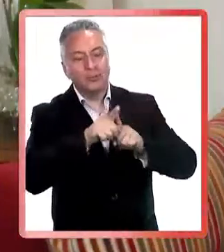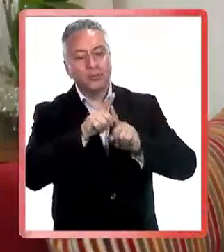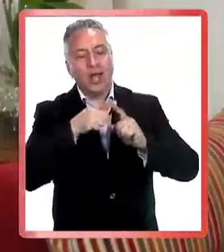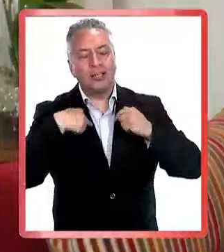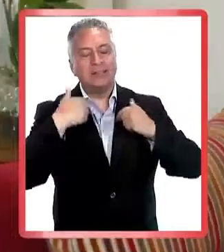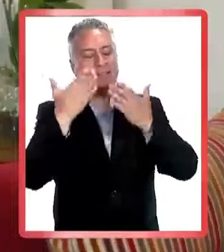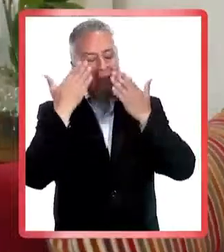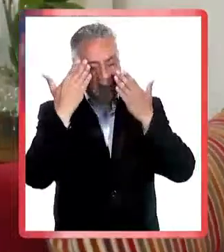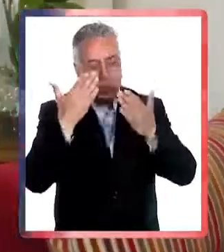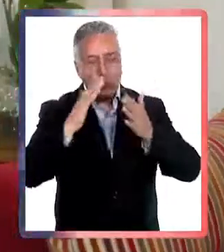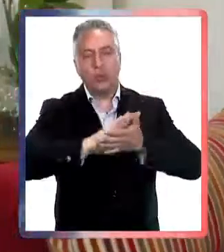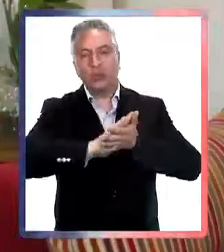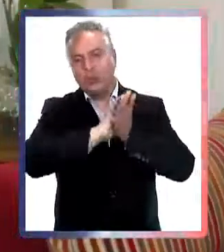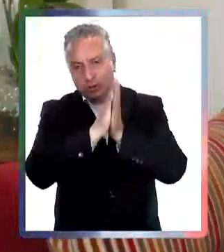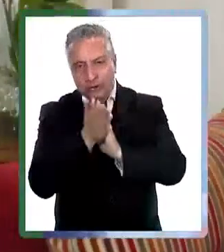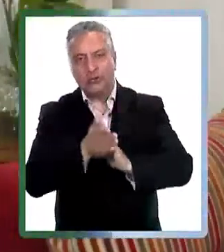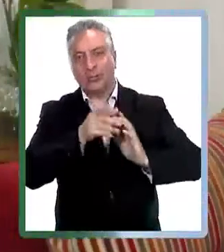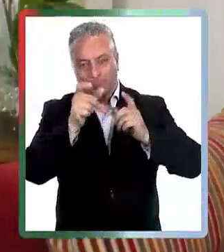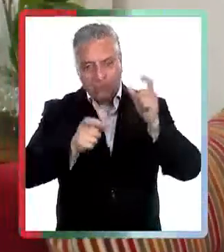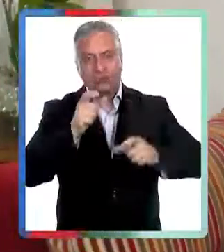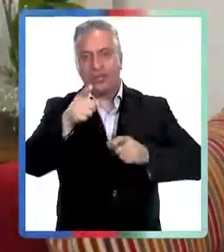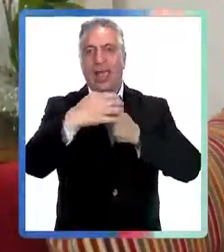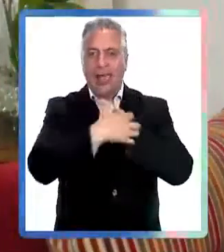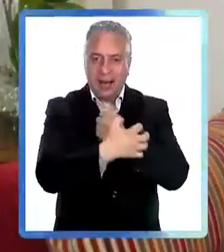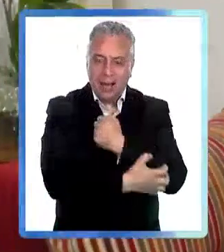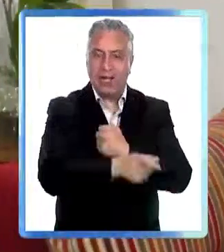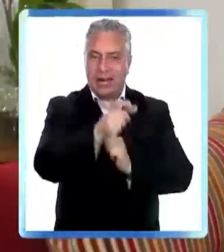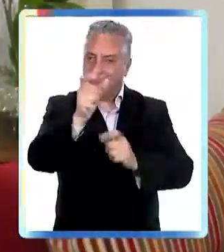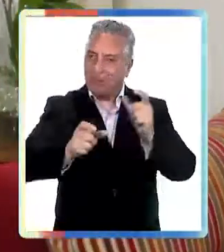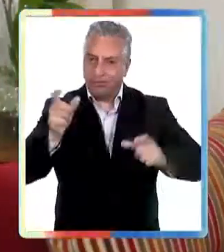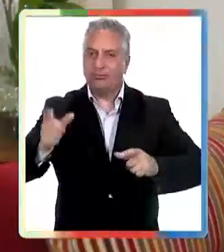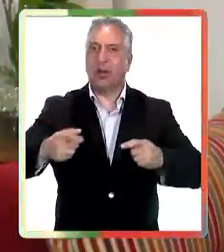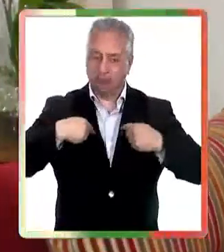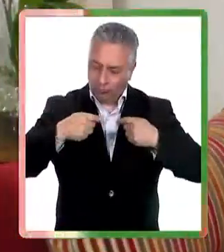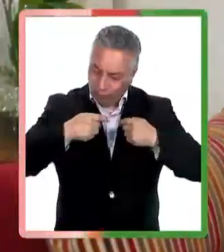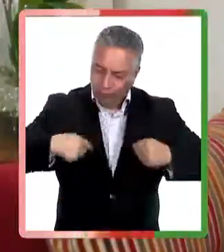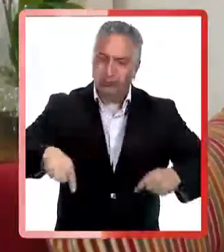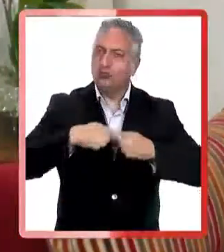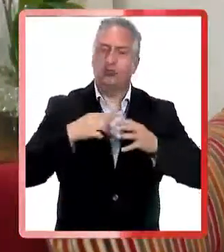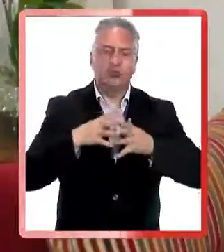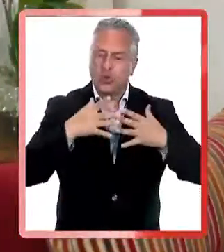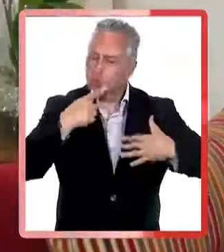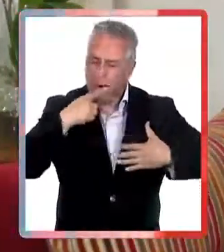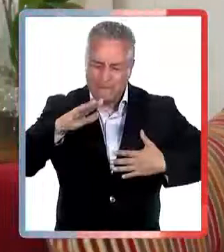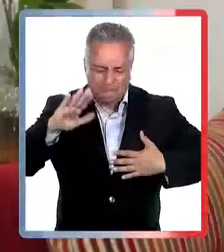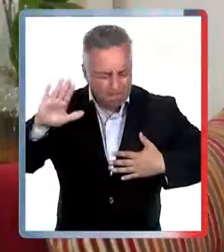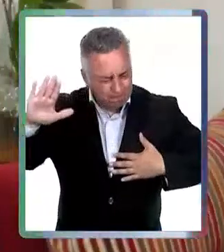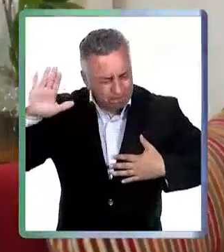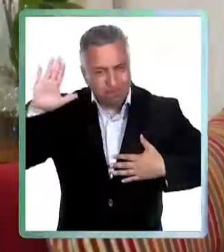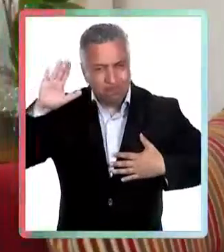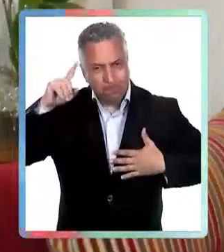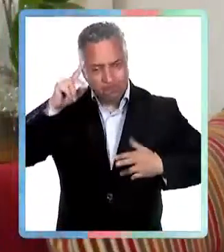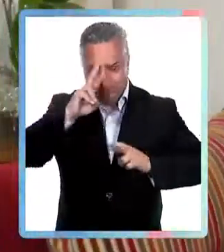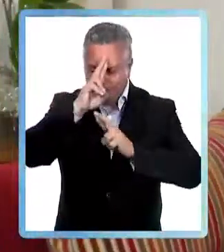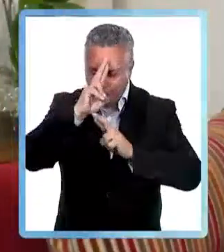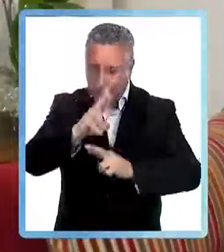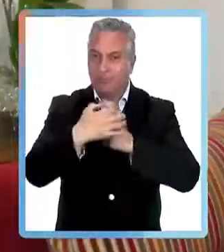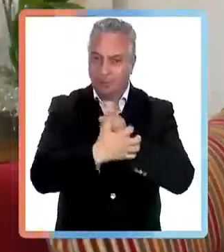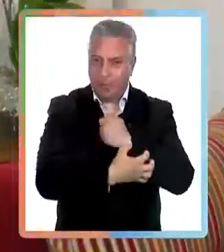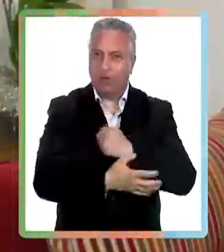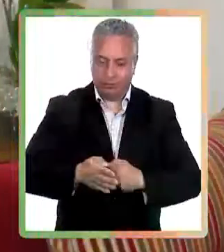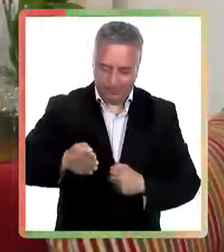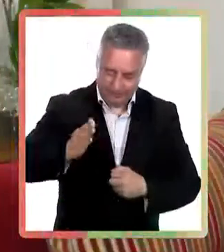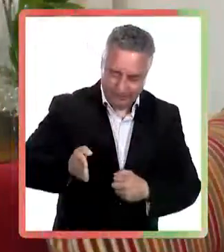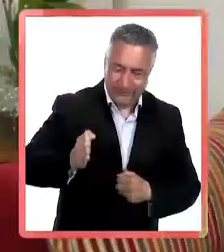para todas y todos quienes nos escuchan en regiones. Estamos súper comprometidos con la descentralización, así que